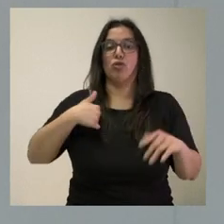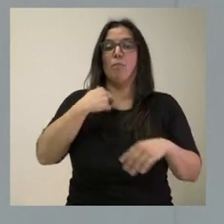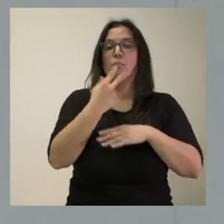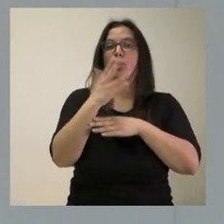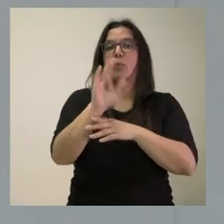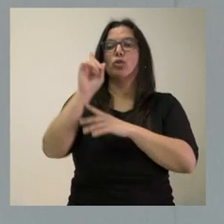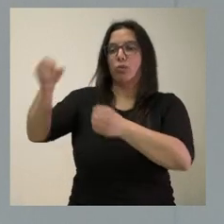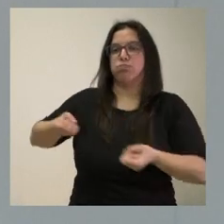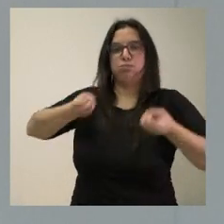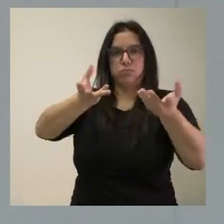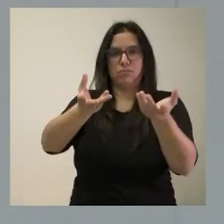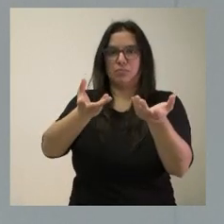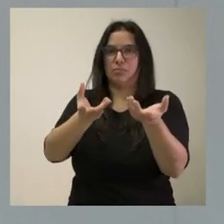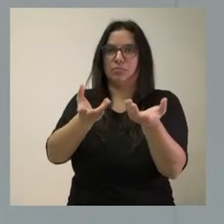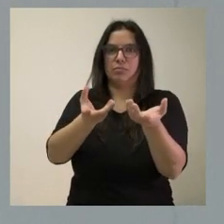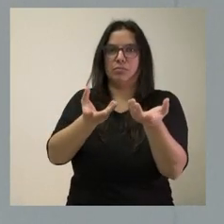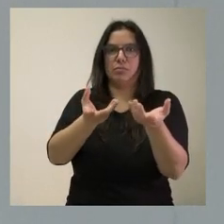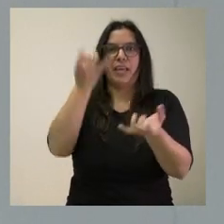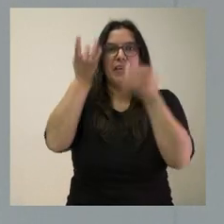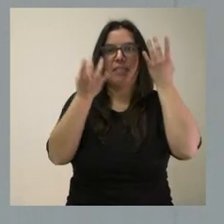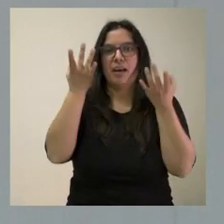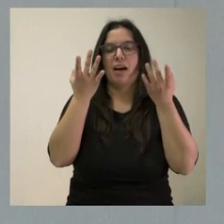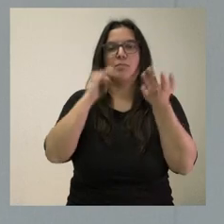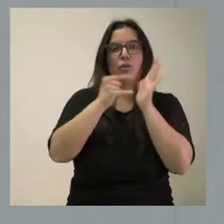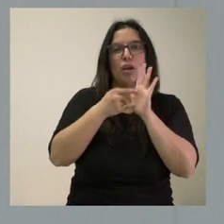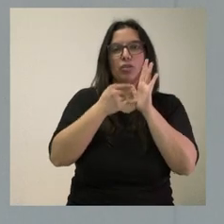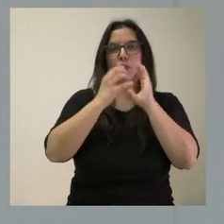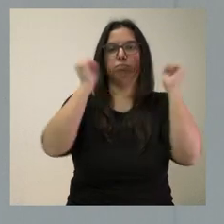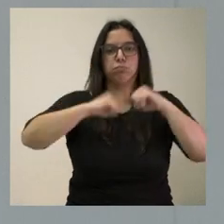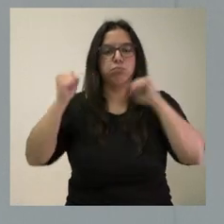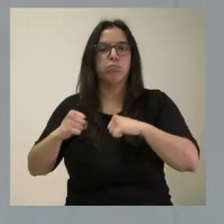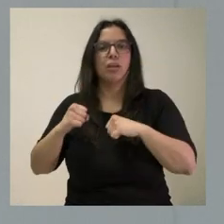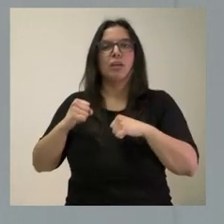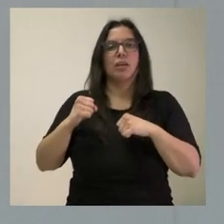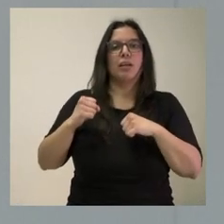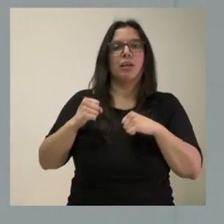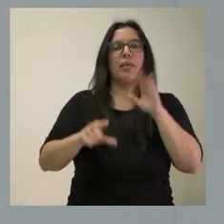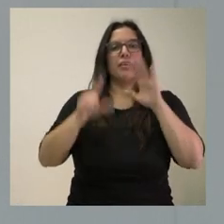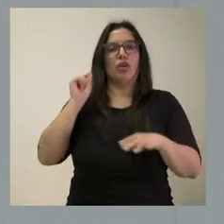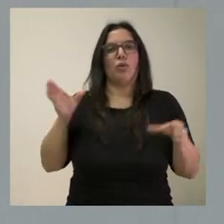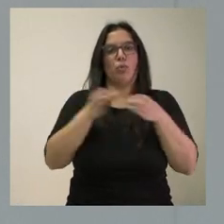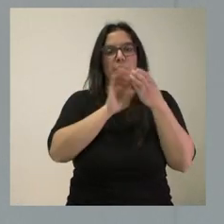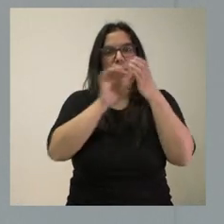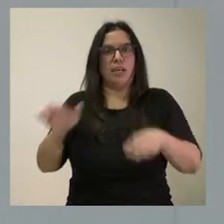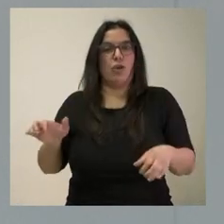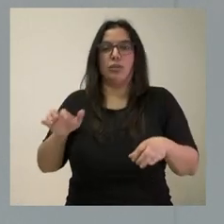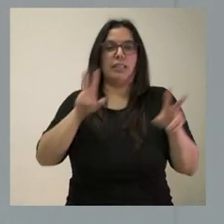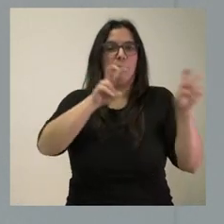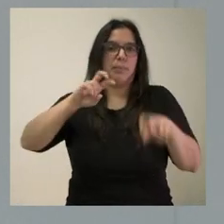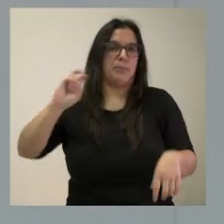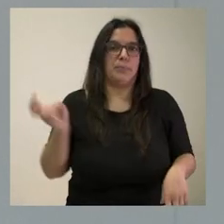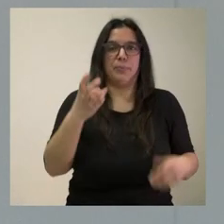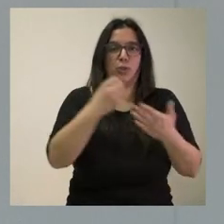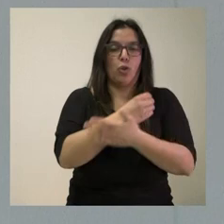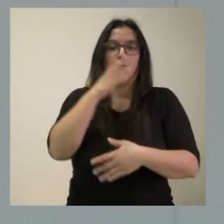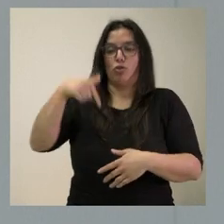es contarle las iniciativas, los proyectos y la posición de la Junta de Castilla y León sobre cada uno de los asuntos. Y